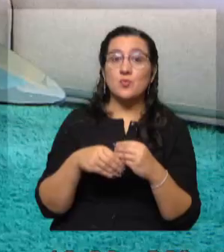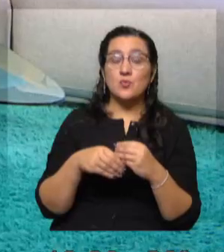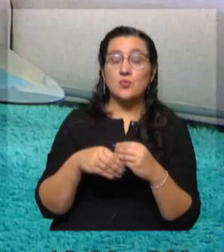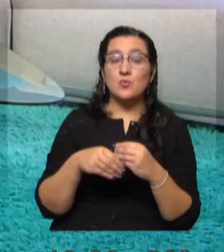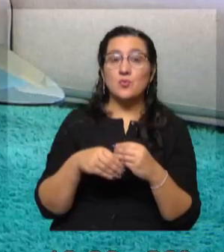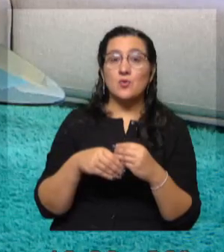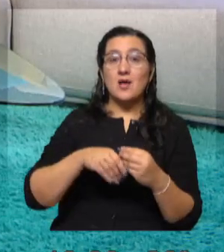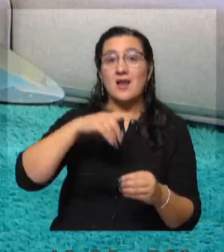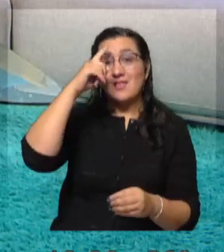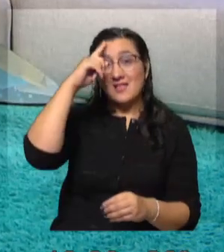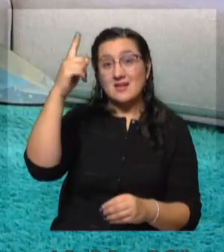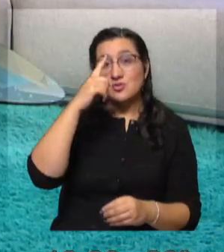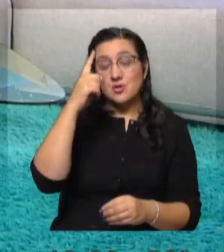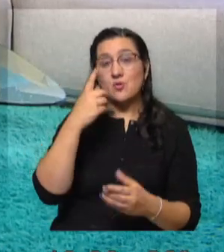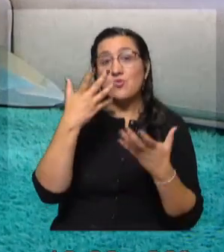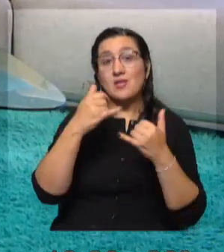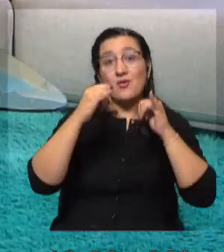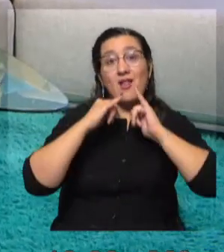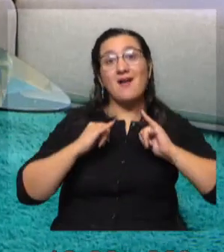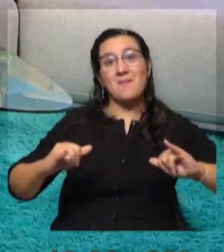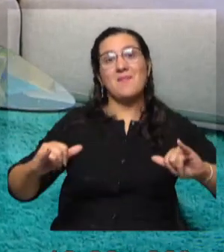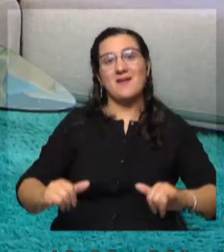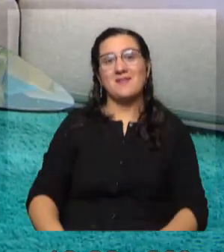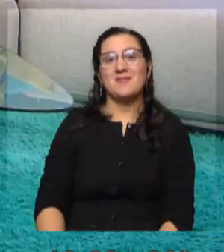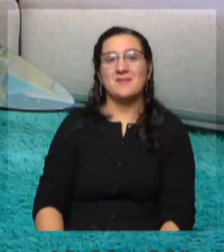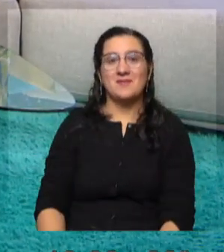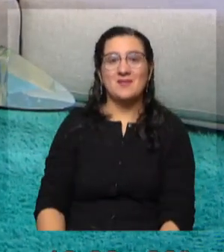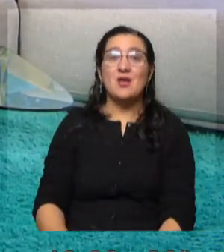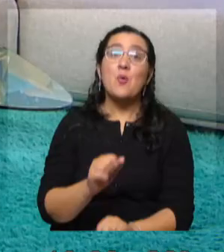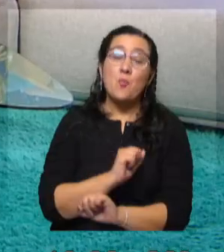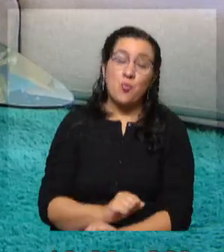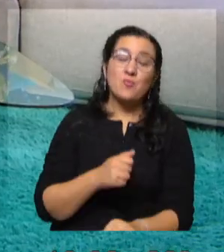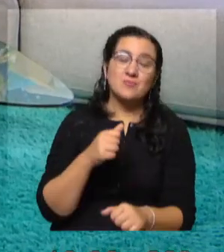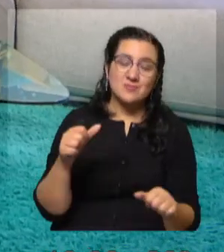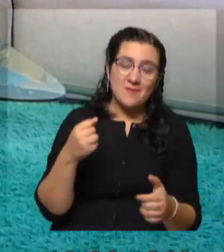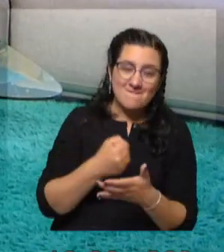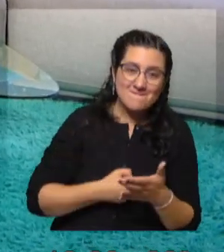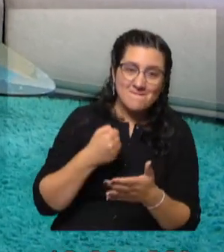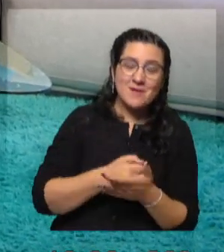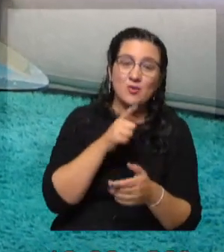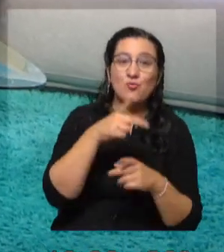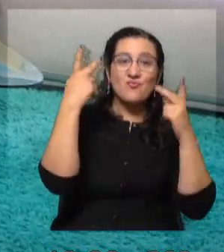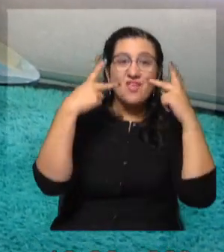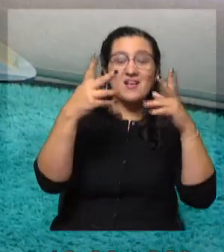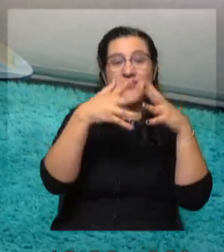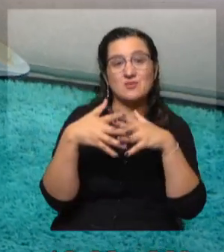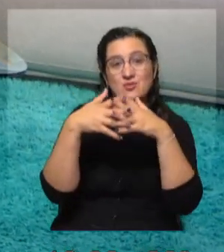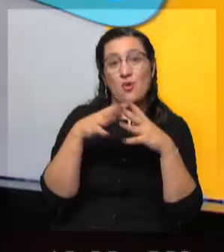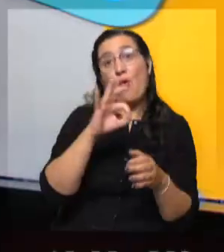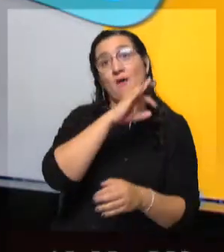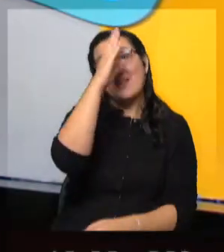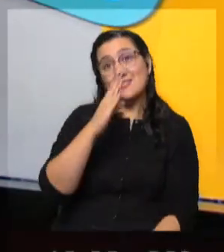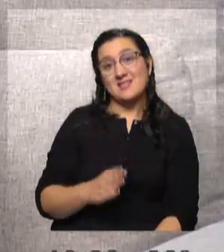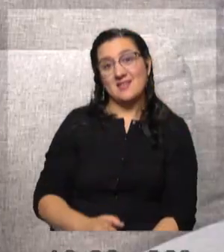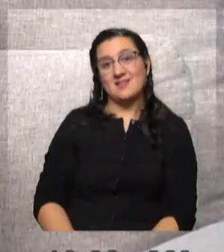columna internacional a disposición de la campaña creo que algo a poder hacer para que viajes a Estados Unidos claro por lo menos a Brasil llego después